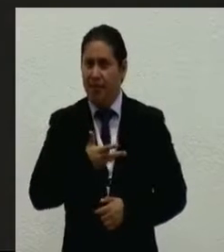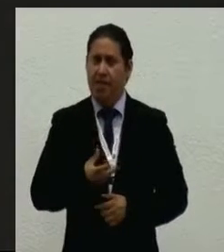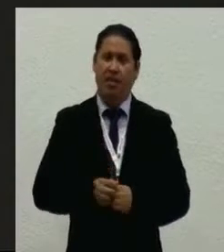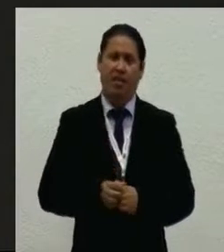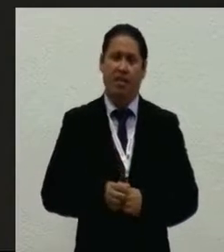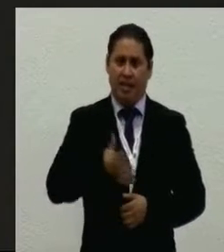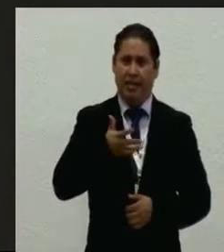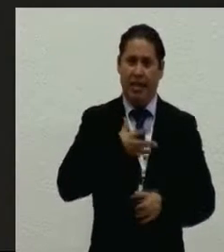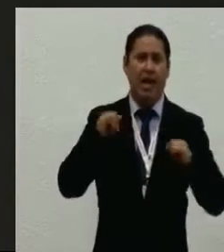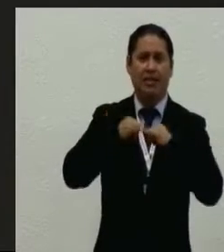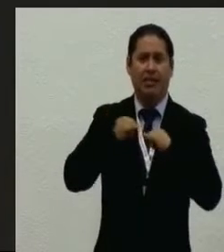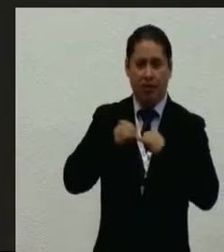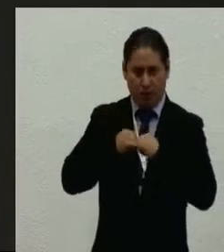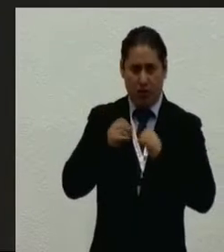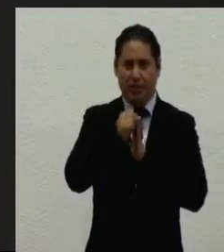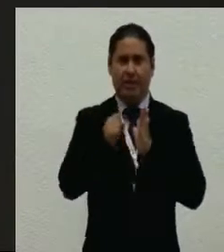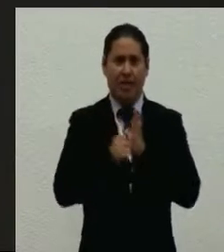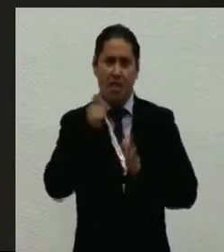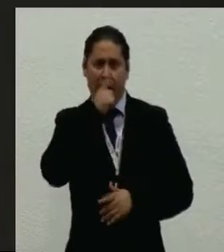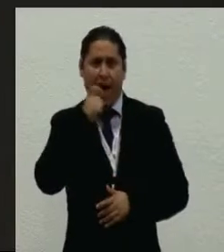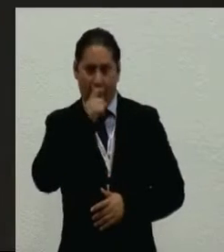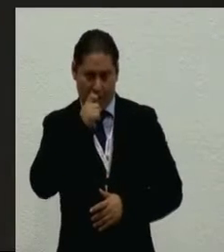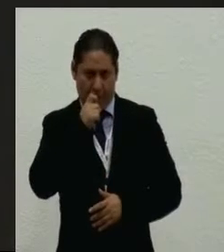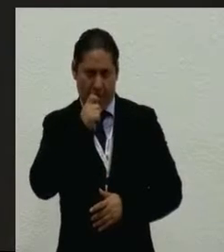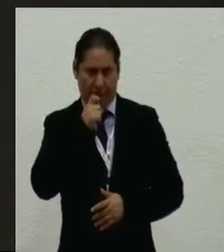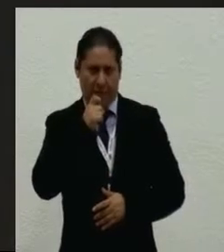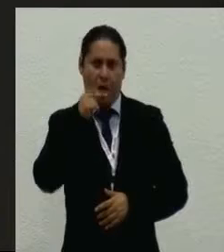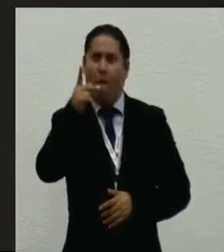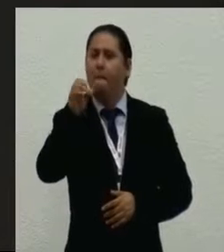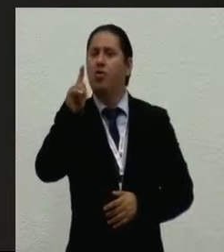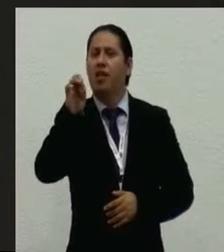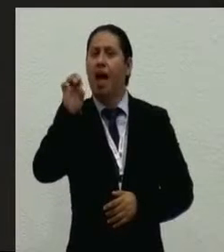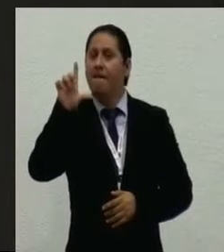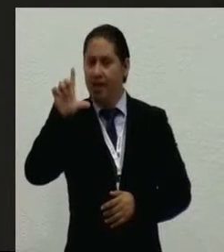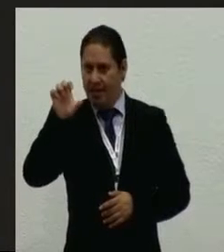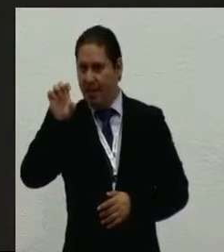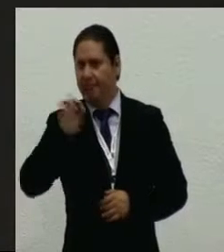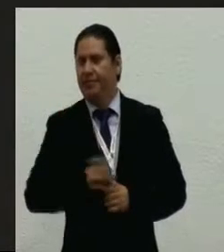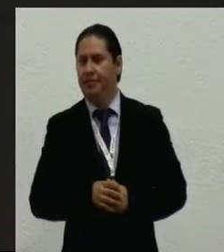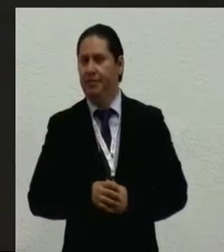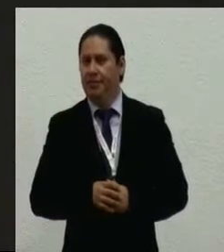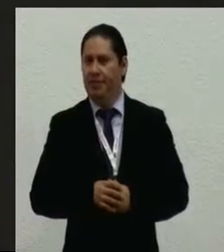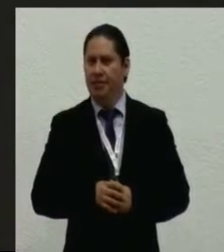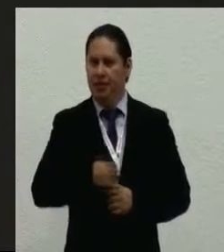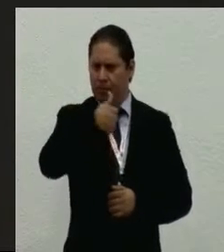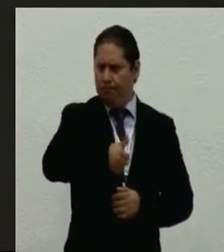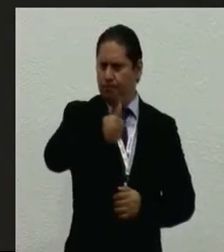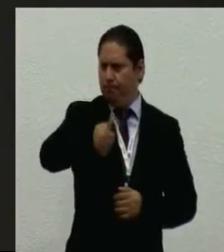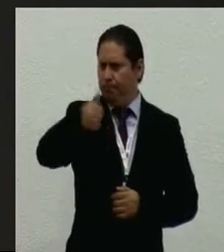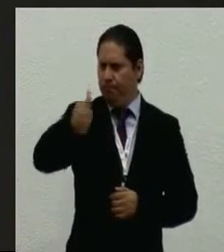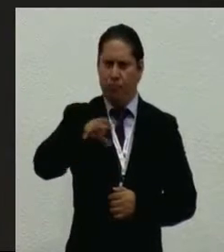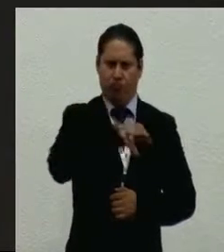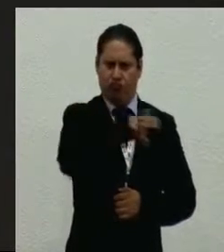organismo desconcentrado su sistema operador de agua potable. Cada uno de nosotros representa un distrito y representa